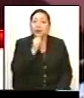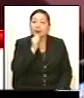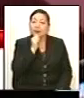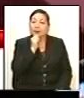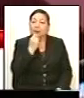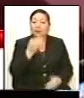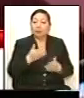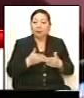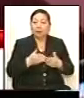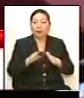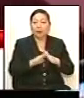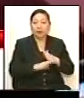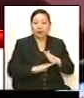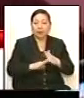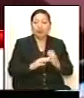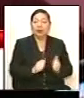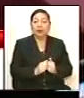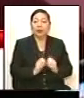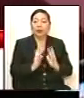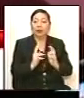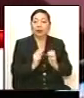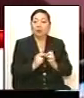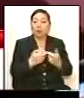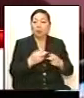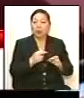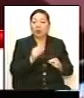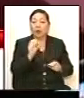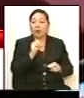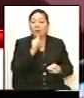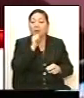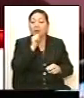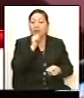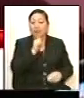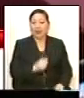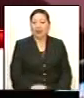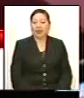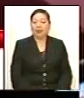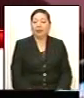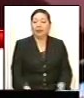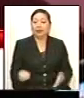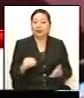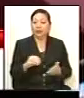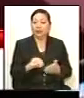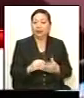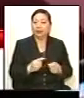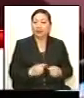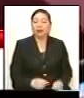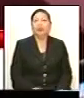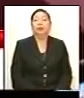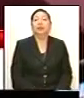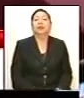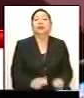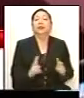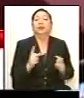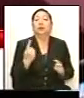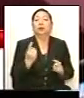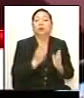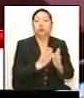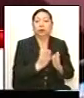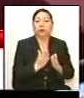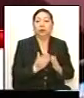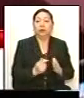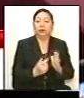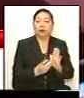infraestructura portuaria bajo la modalidad de asociación público-privada, en concordancia con lo regulado en el texto único ordenado del